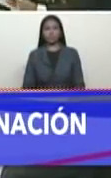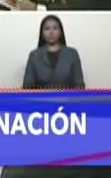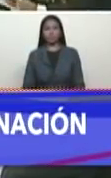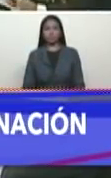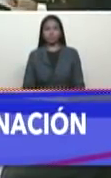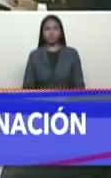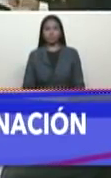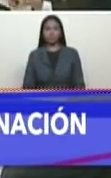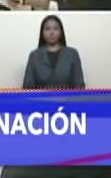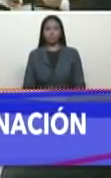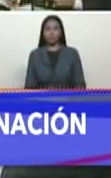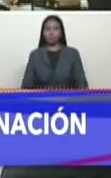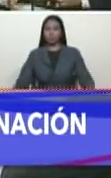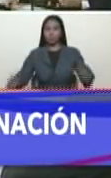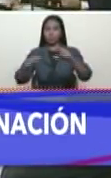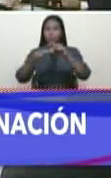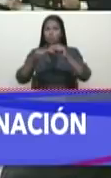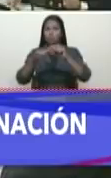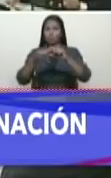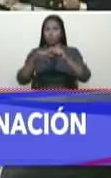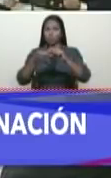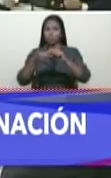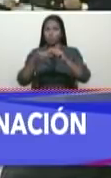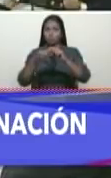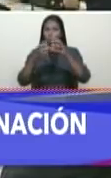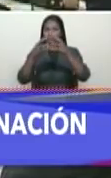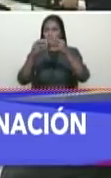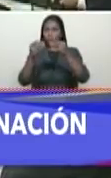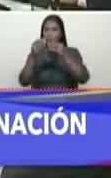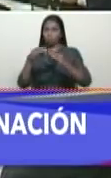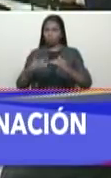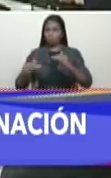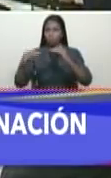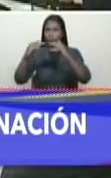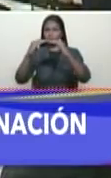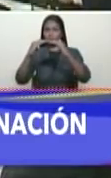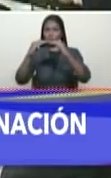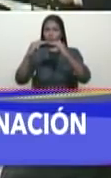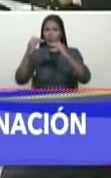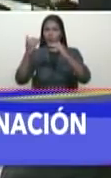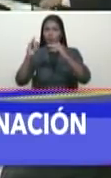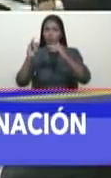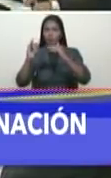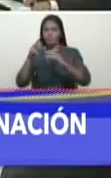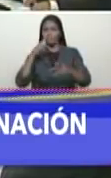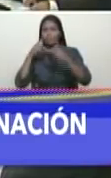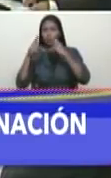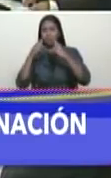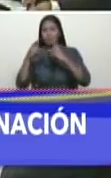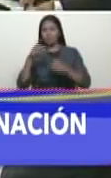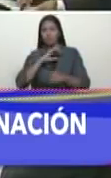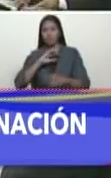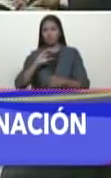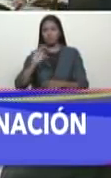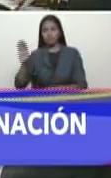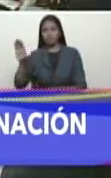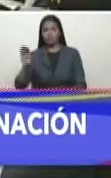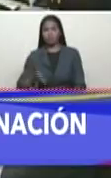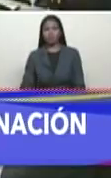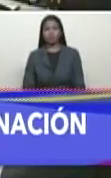unificado en función de la estabilidad política de nuestro país